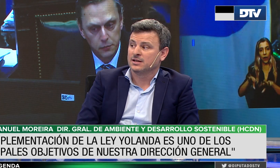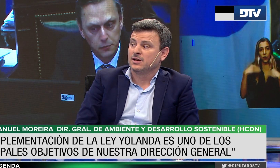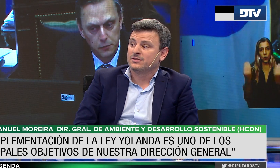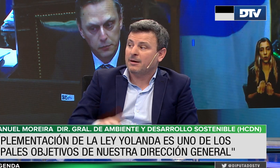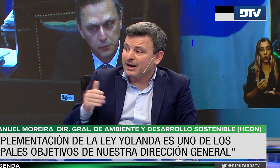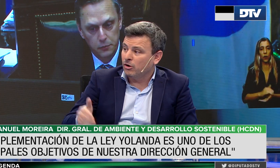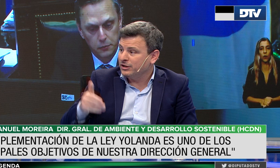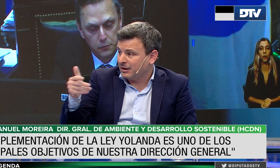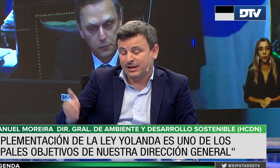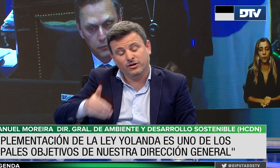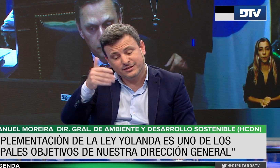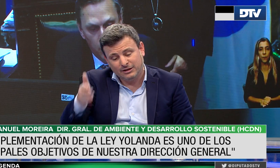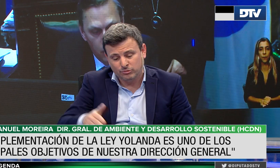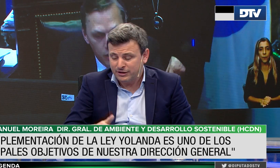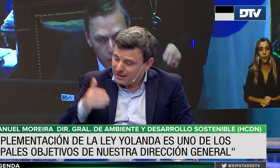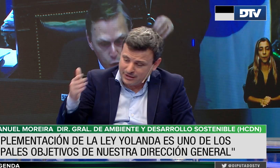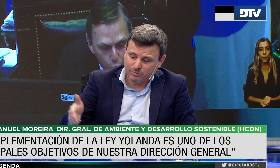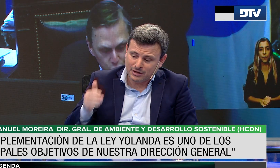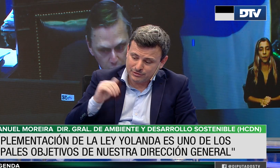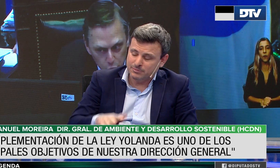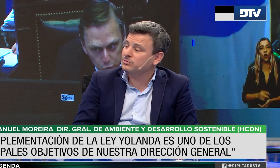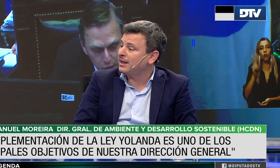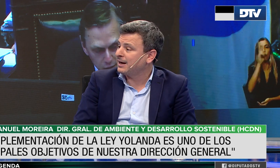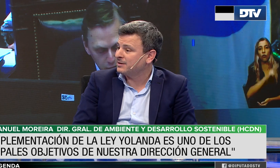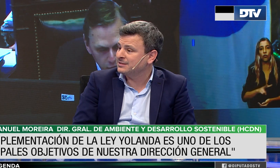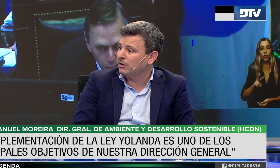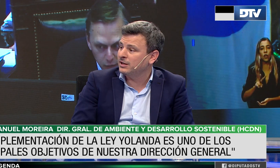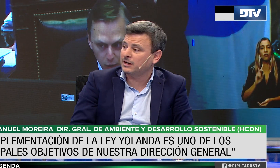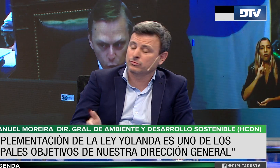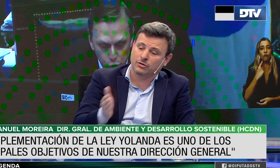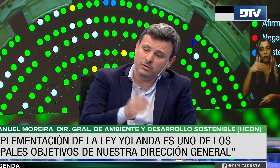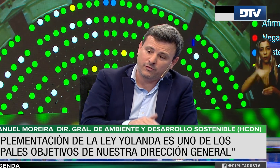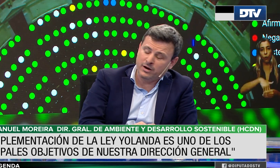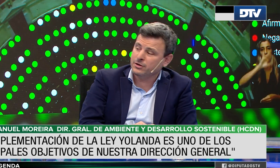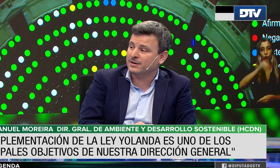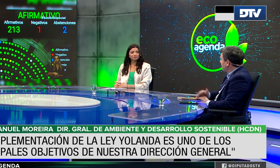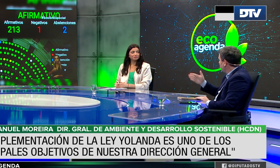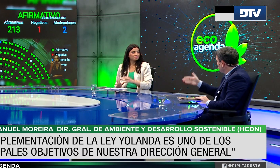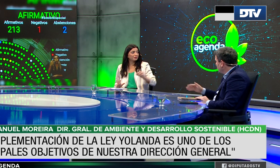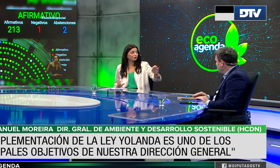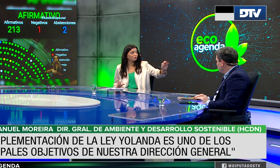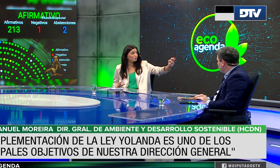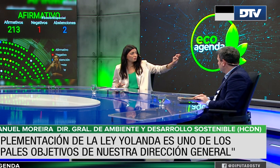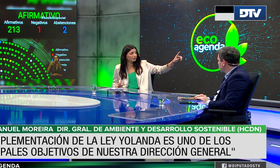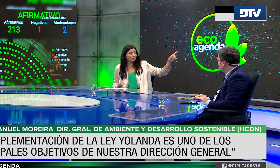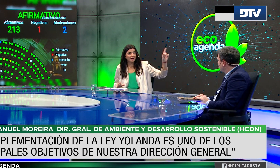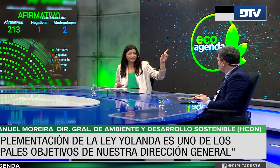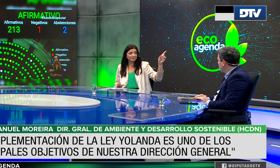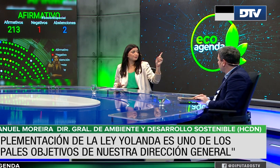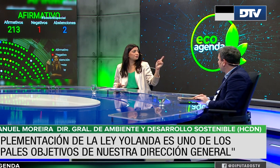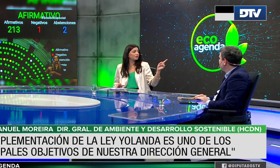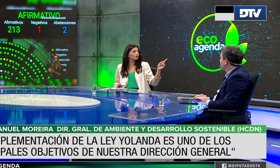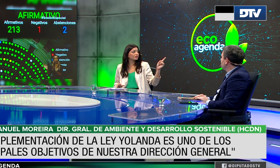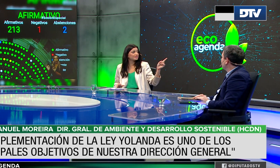700 trabajadores y autoridades y diputados y diputadas capacitados en el transcurso de lo que fue el año pasado. Perdón, muy breve,